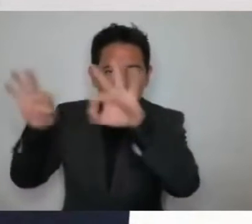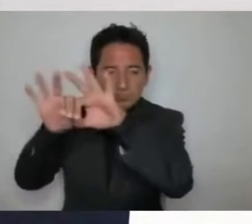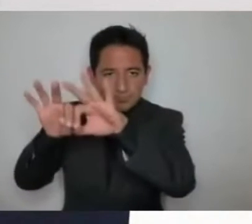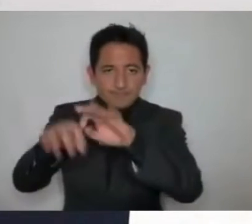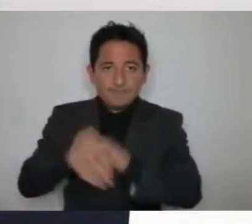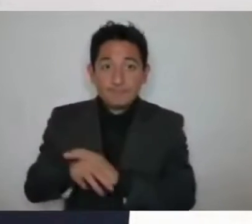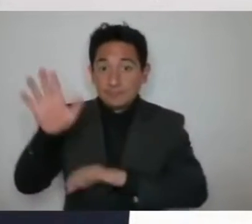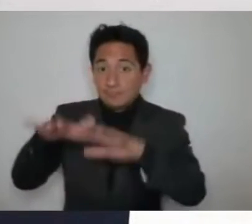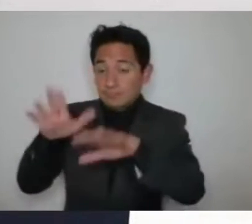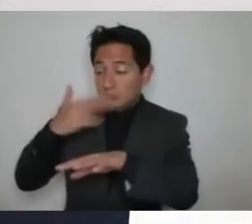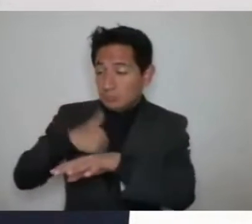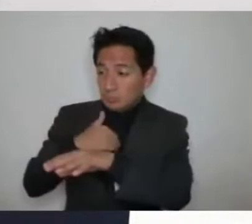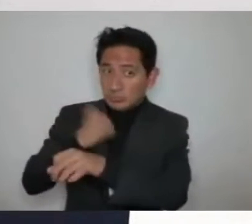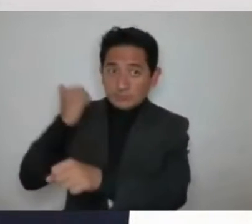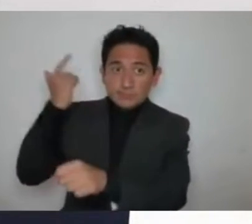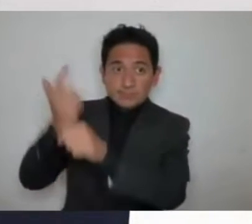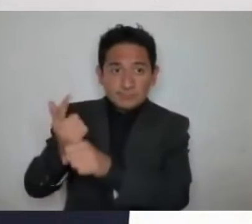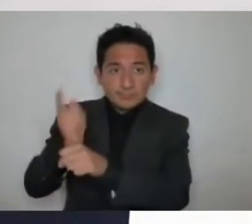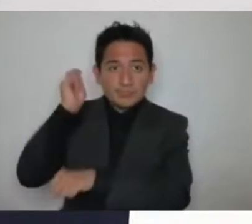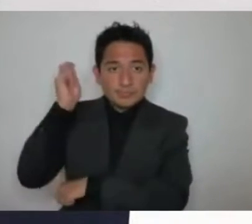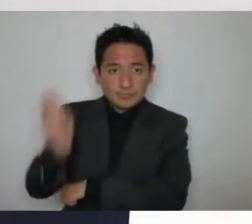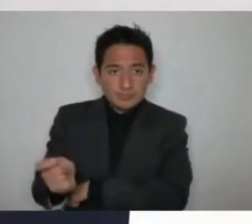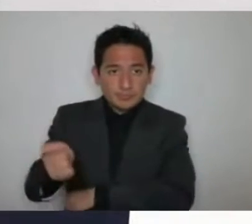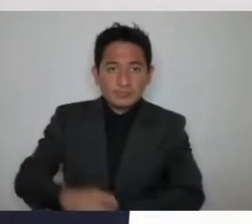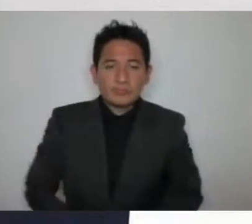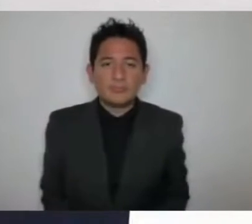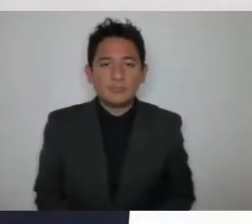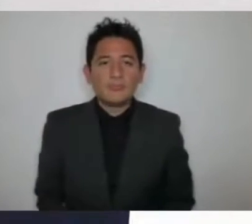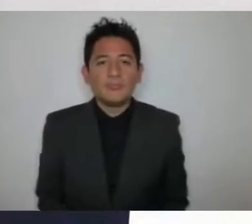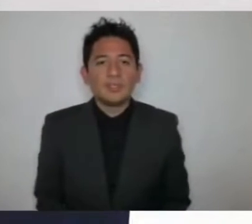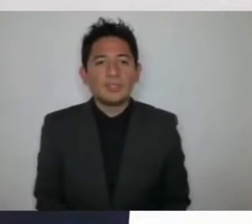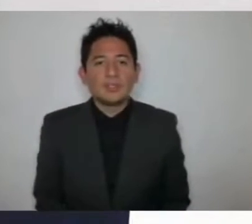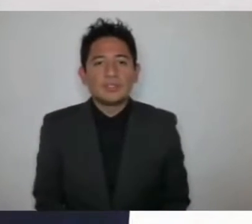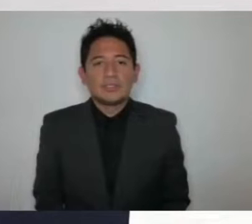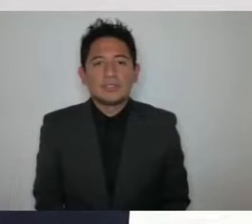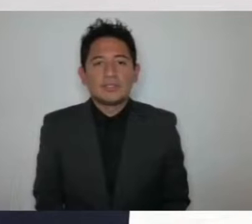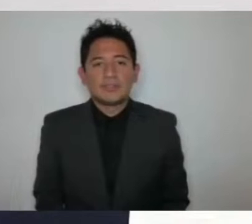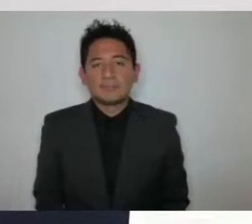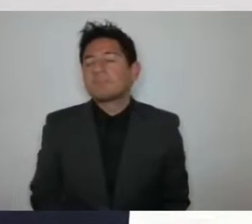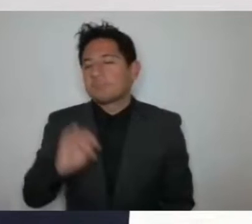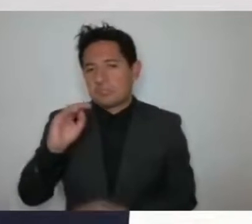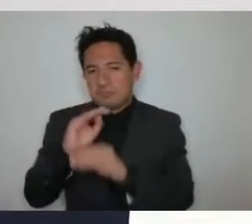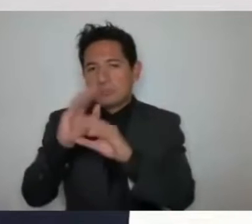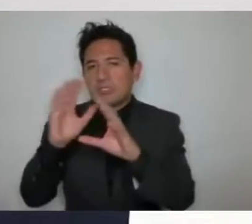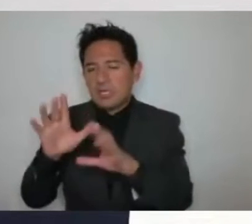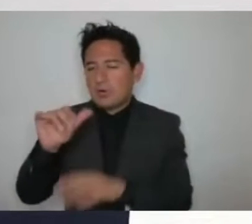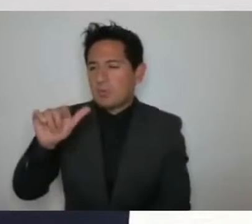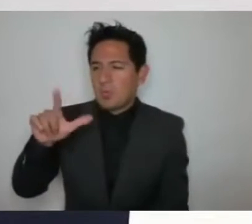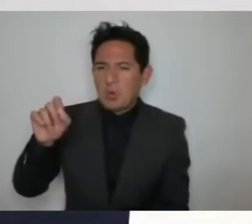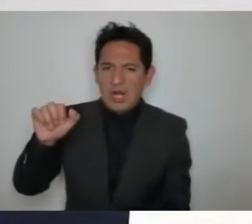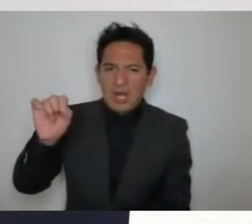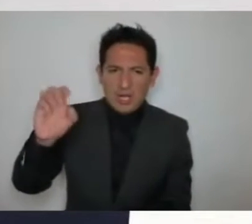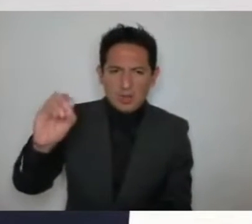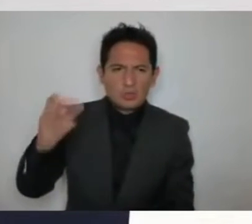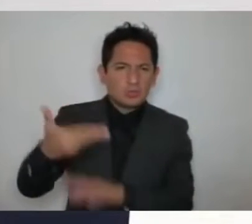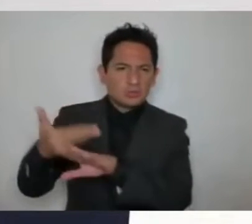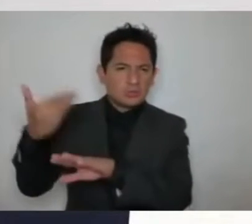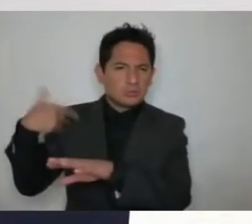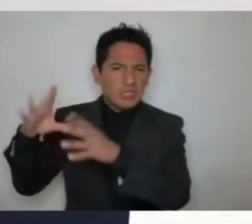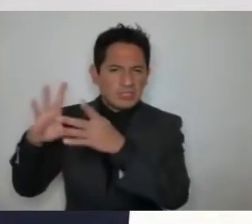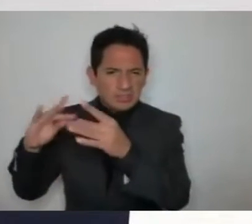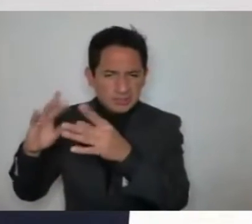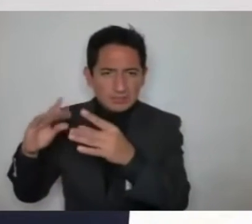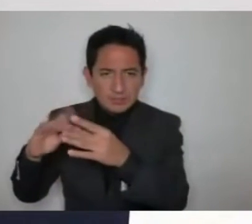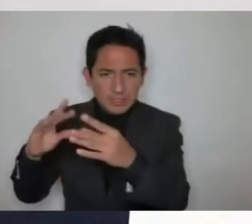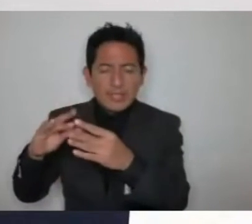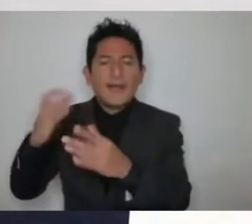encontrado es que eh si bien como como decía Alonso ha disminuido mucho el uso de la tortura